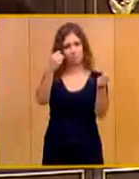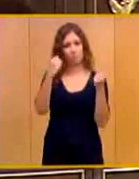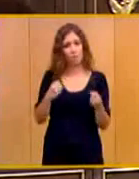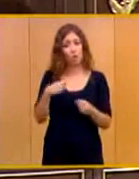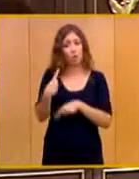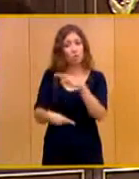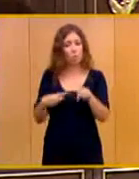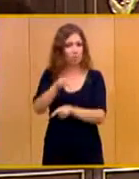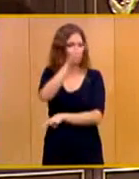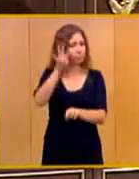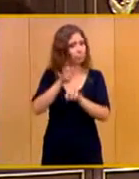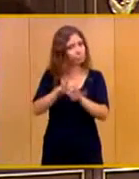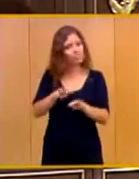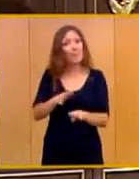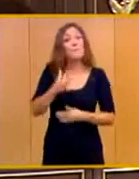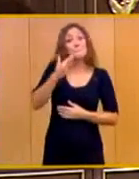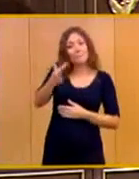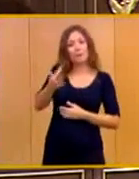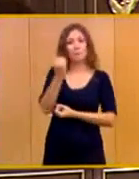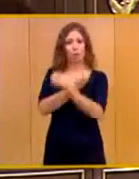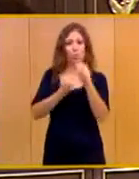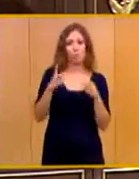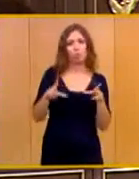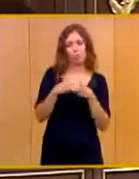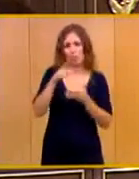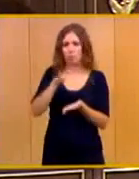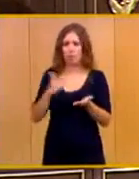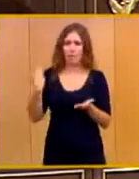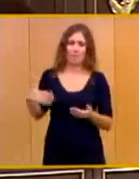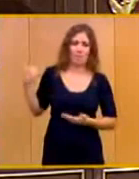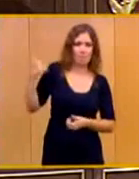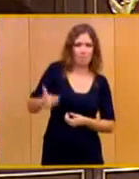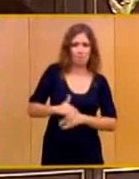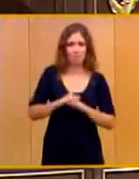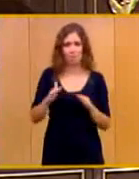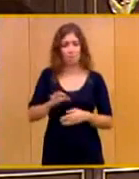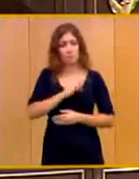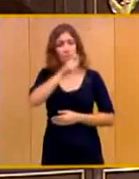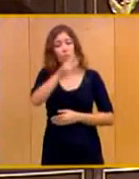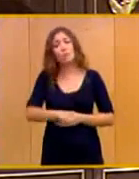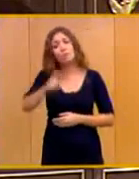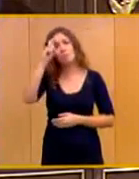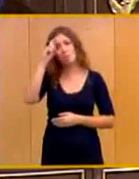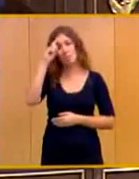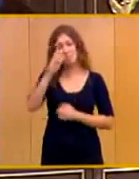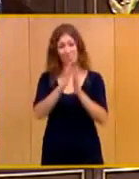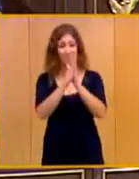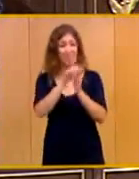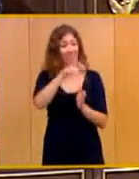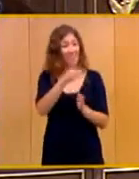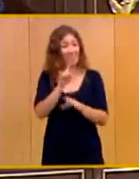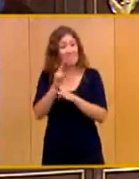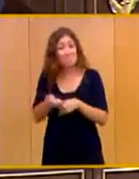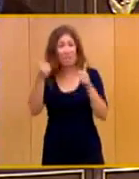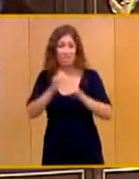que se suma a la crisis económica y social que padecemos. Señor Rodríguez Zapatero, no engañe más a la gente. No lo